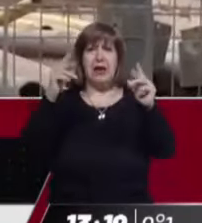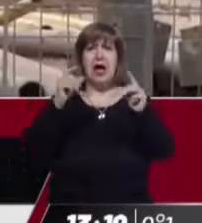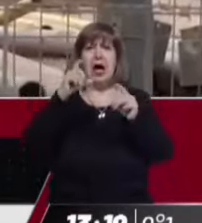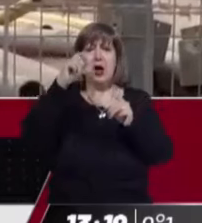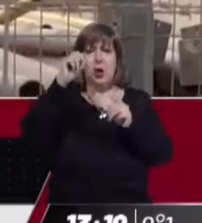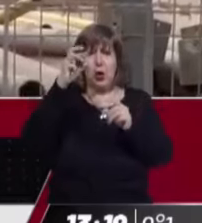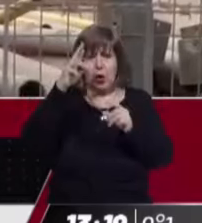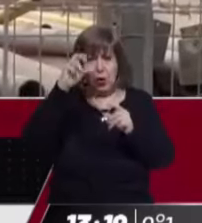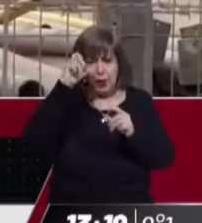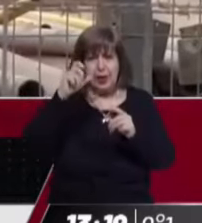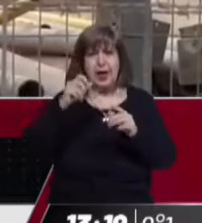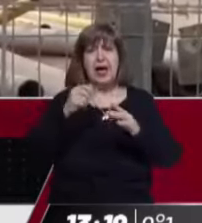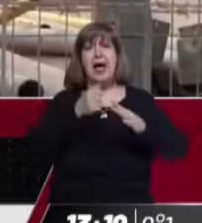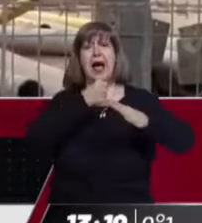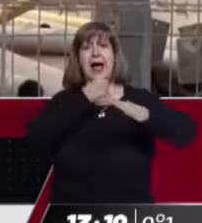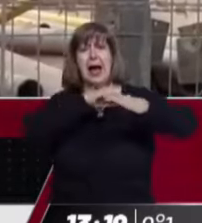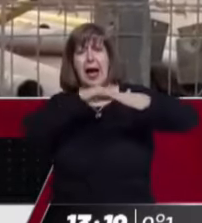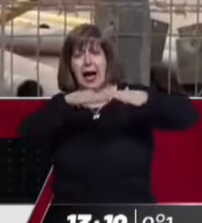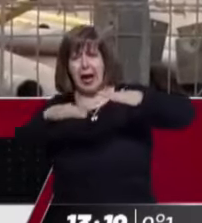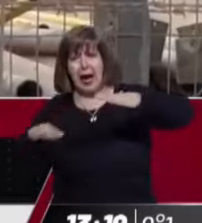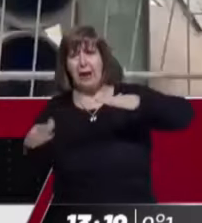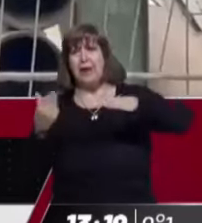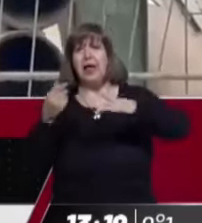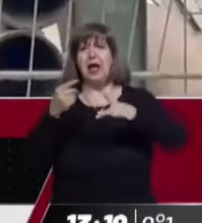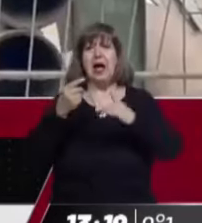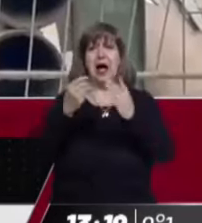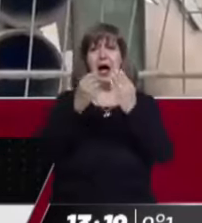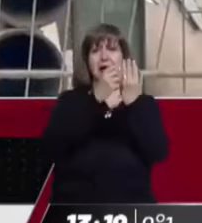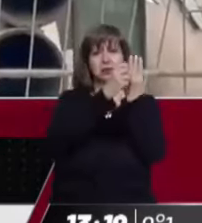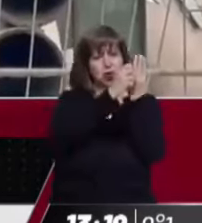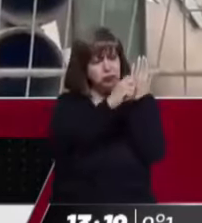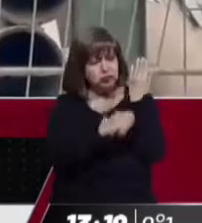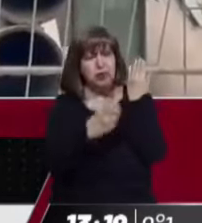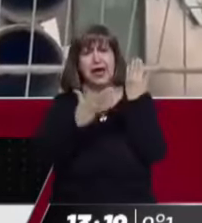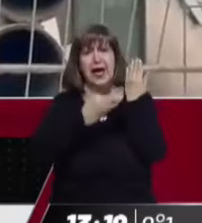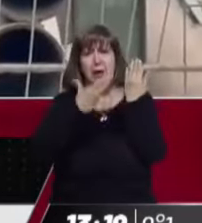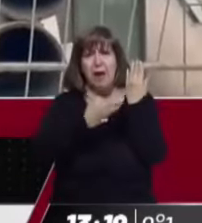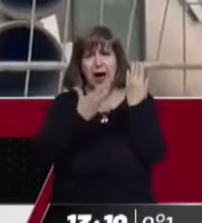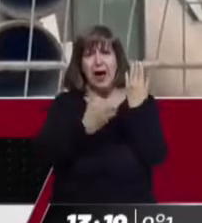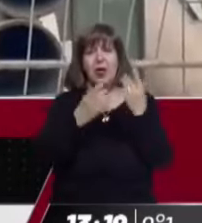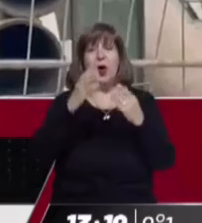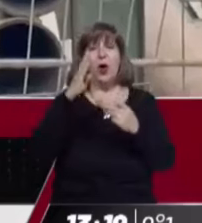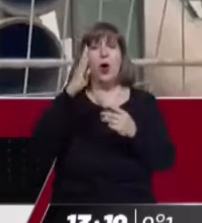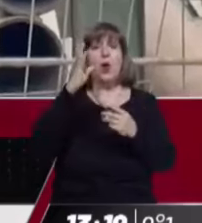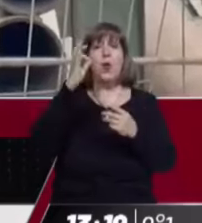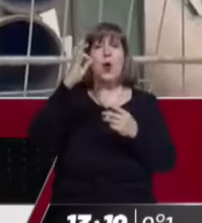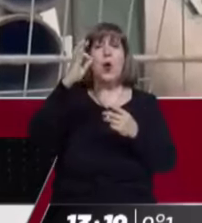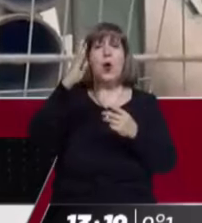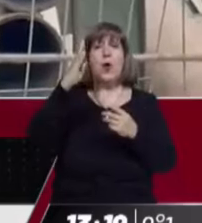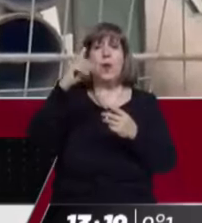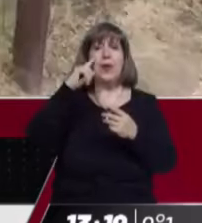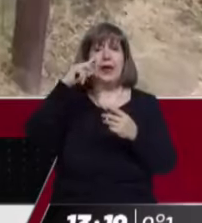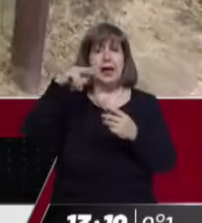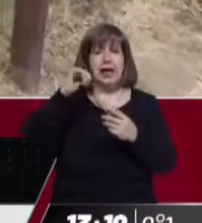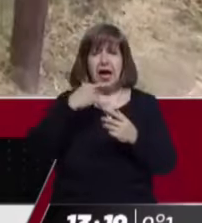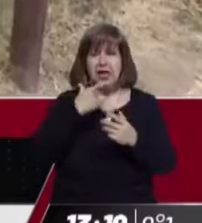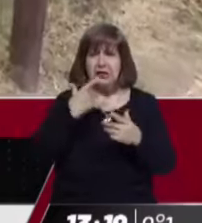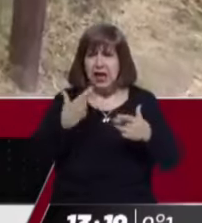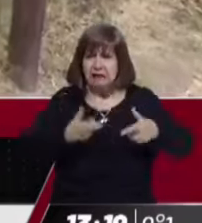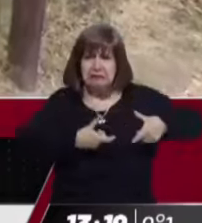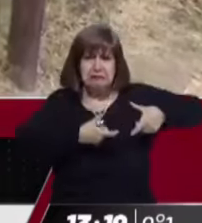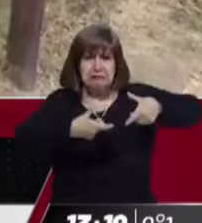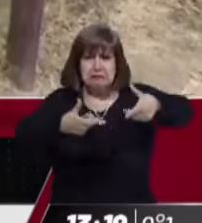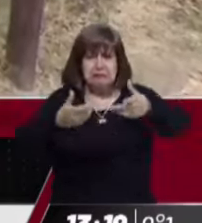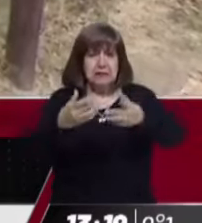cobres cables subterráneos sin forno quemados y sin quemar y de bobina de trans formador decíamos casi